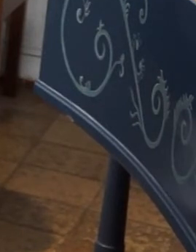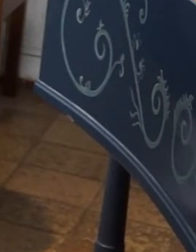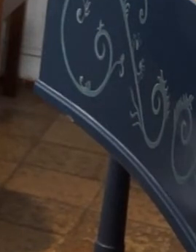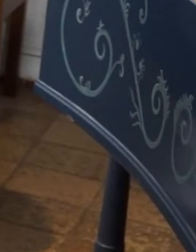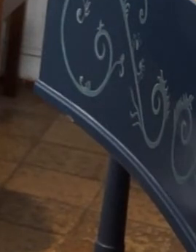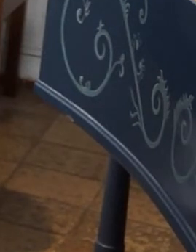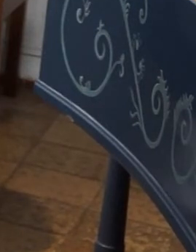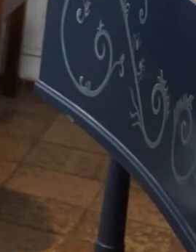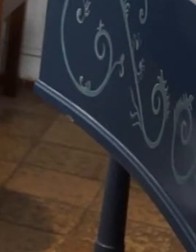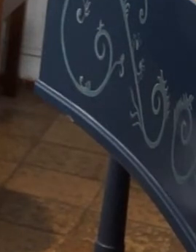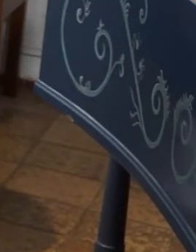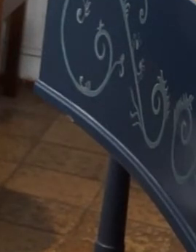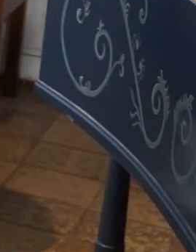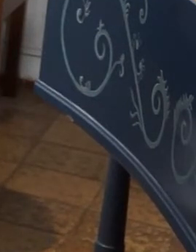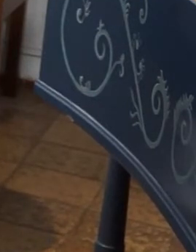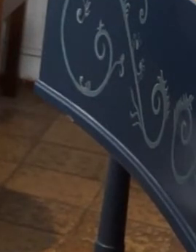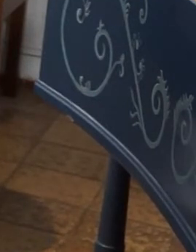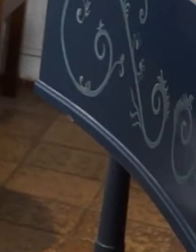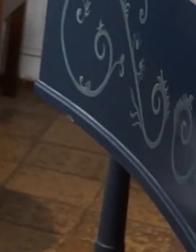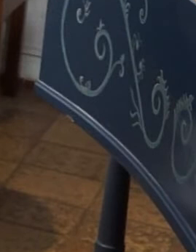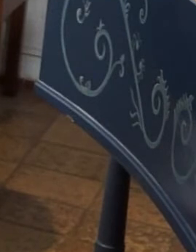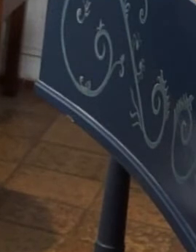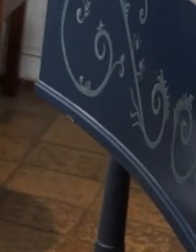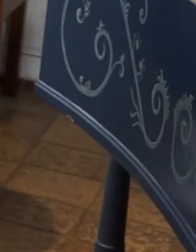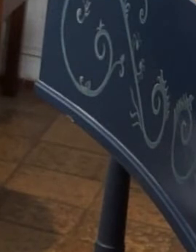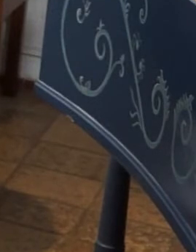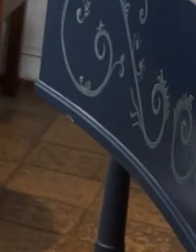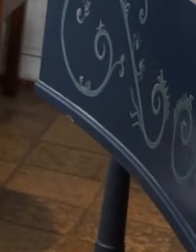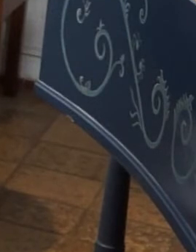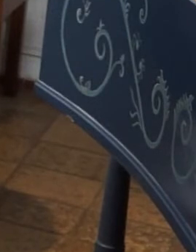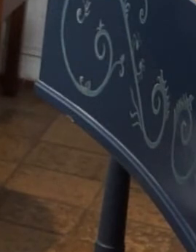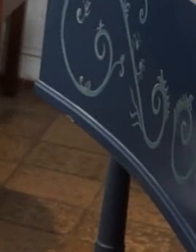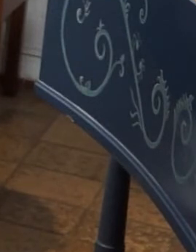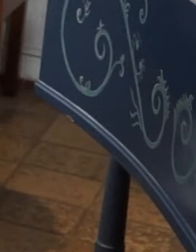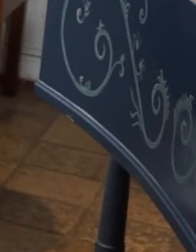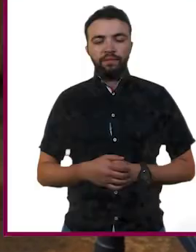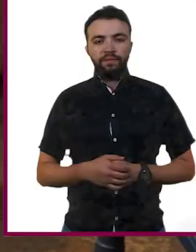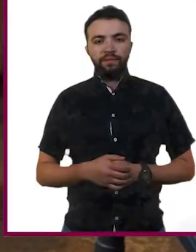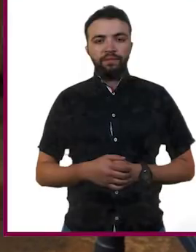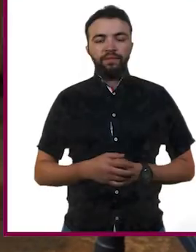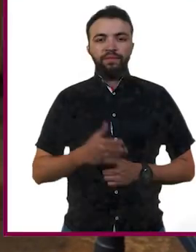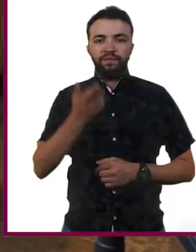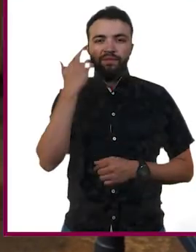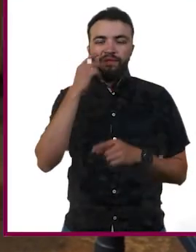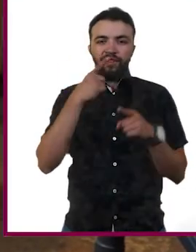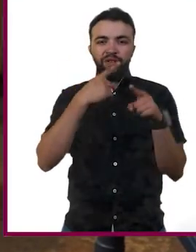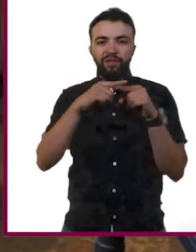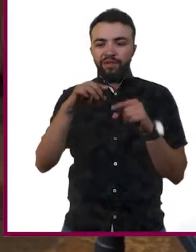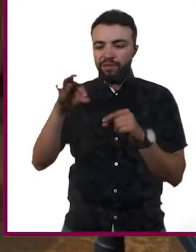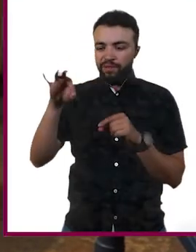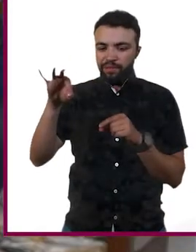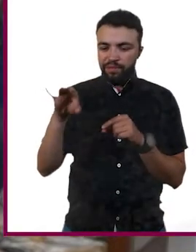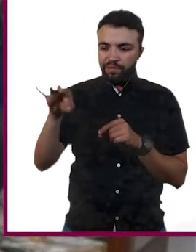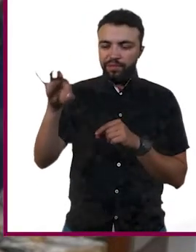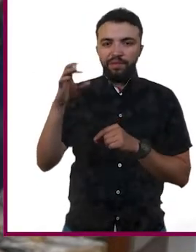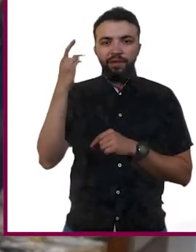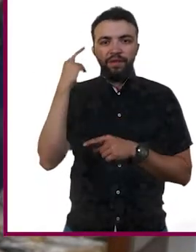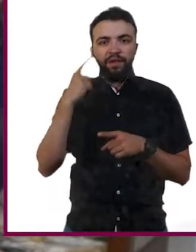Y te voy a mostrar otro registro, el registro laúd. Ok. Ah,